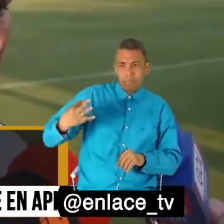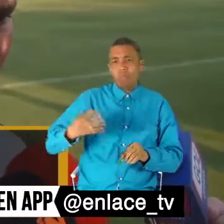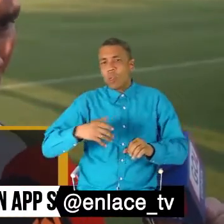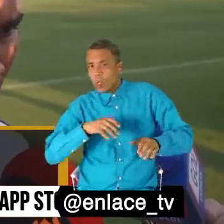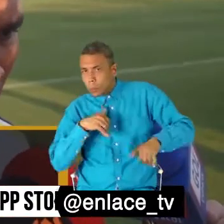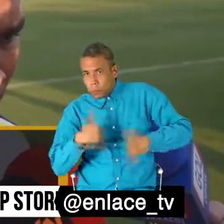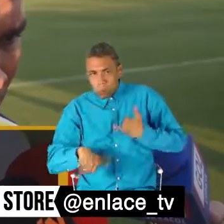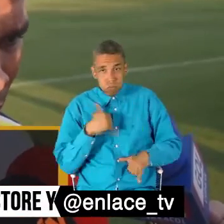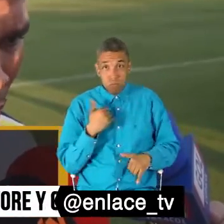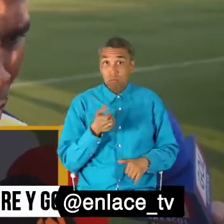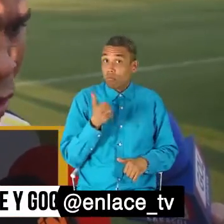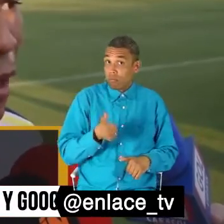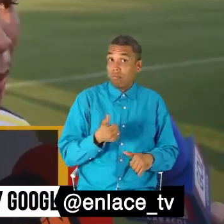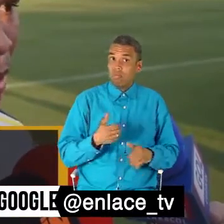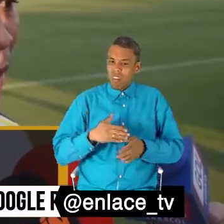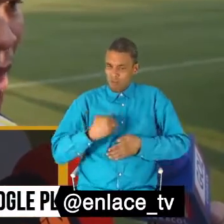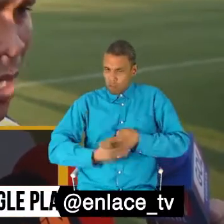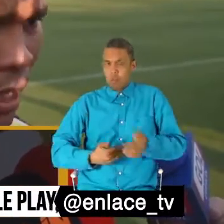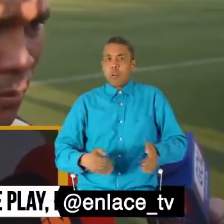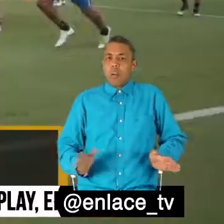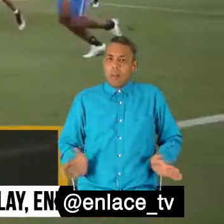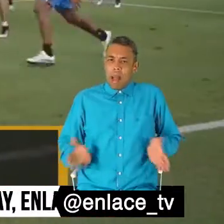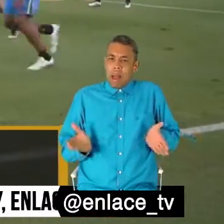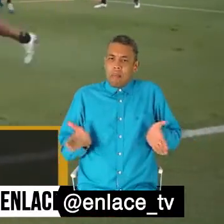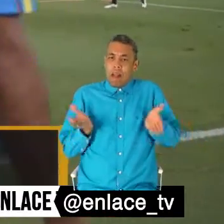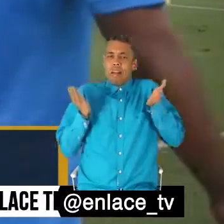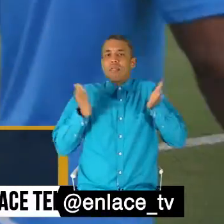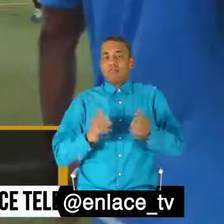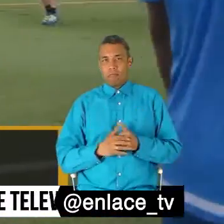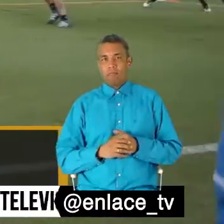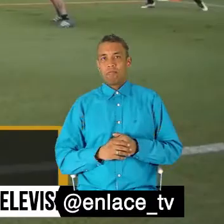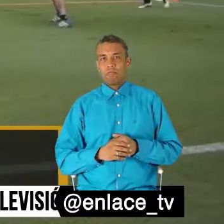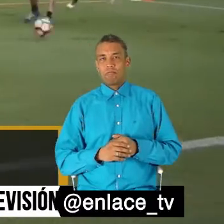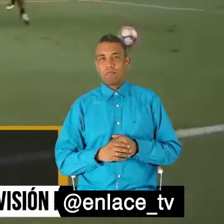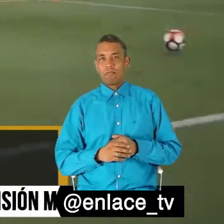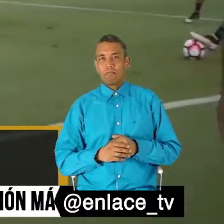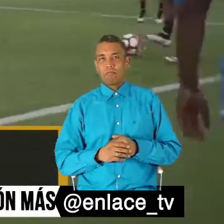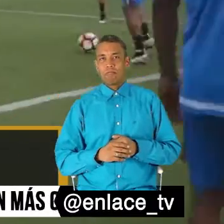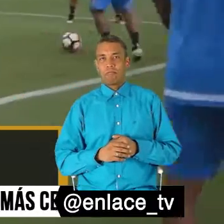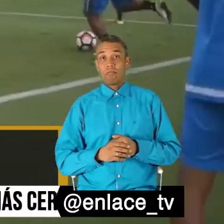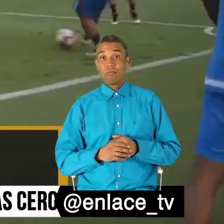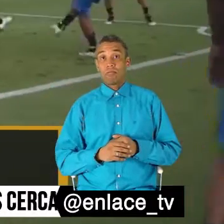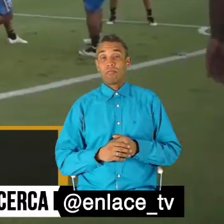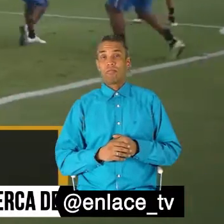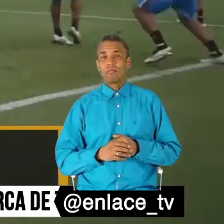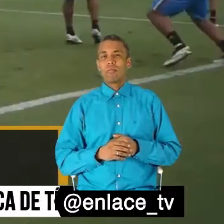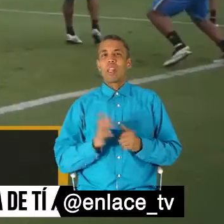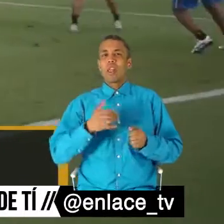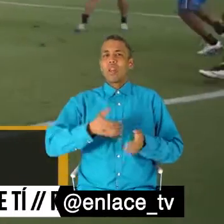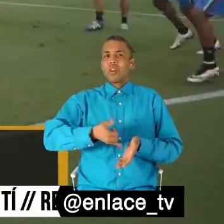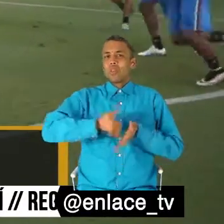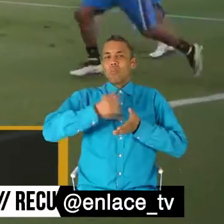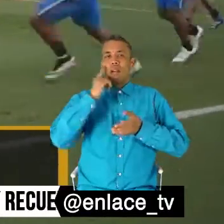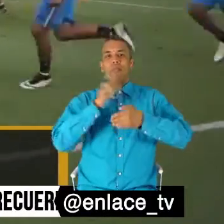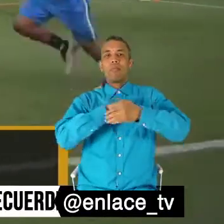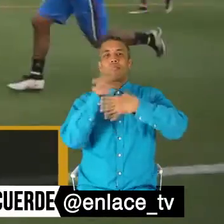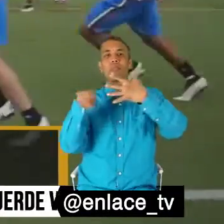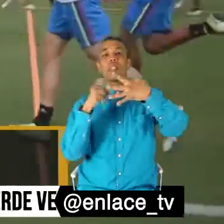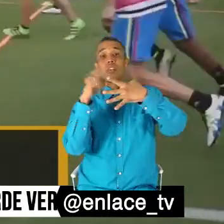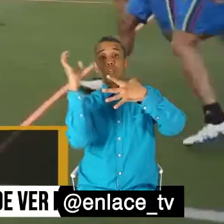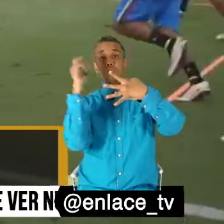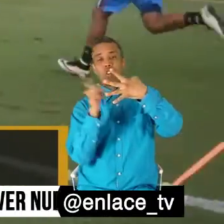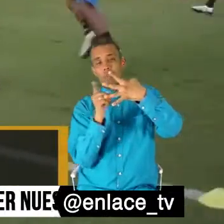integrado, más con responsabilidad. Tres serán los rivales del grupo al que pertenece la Selección Colombia: Paraguay, Estados